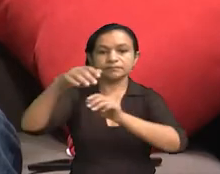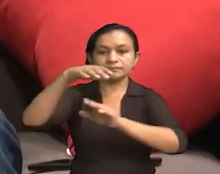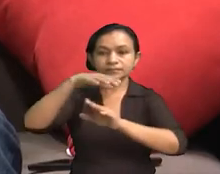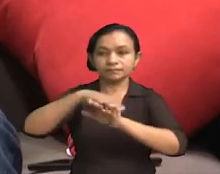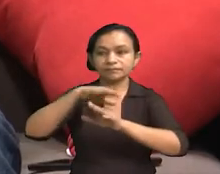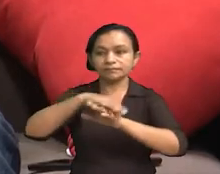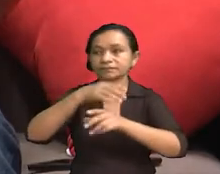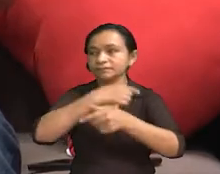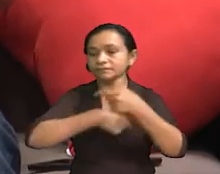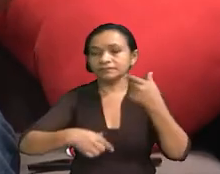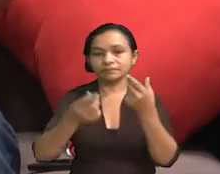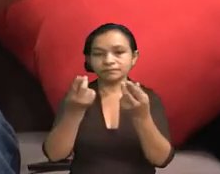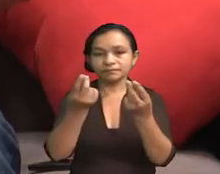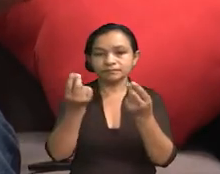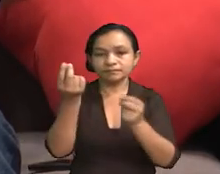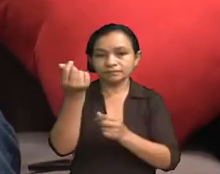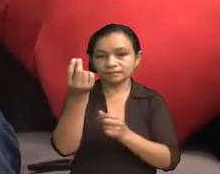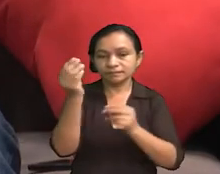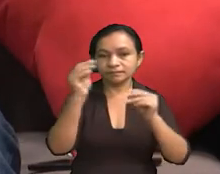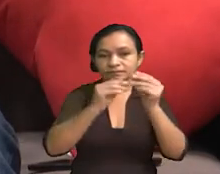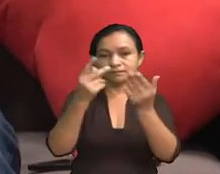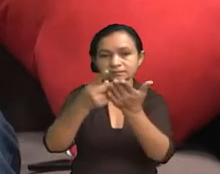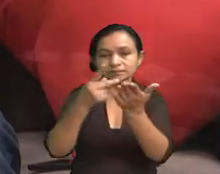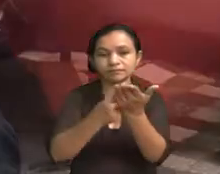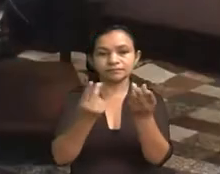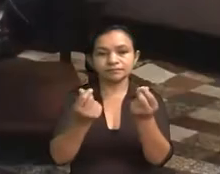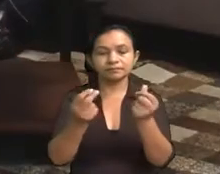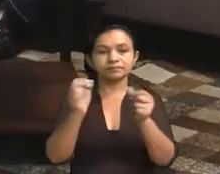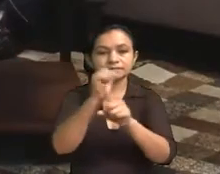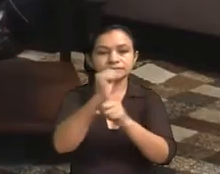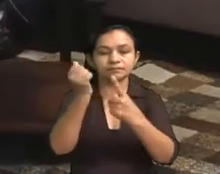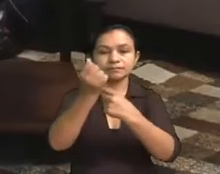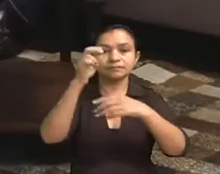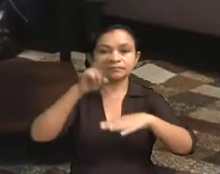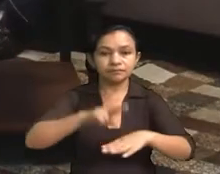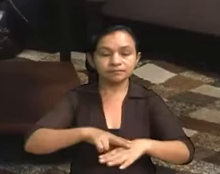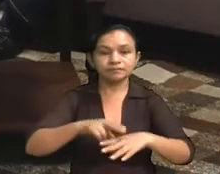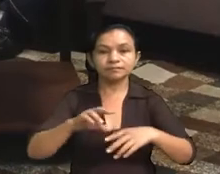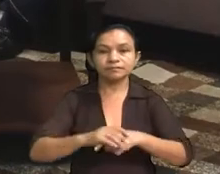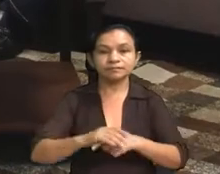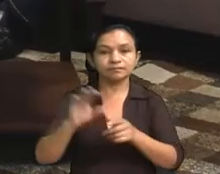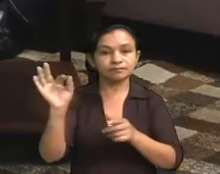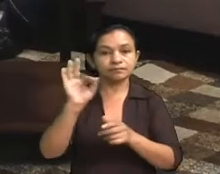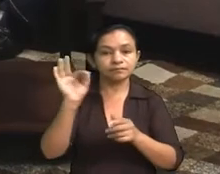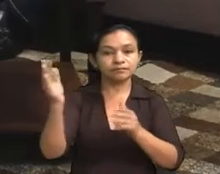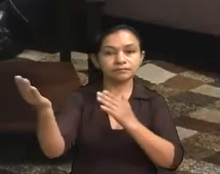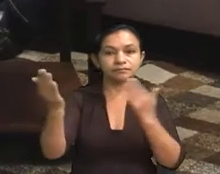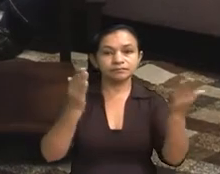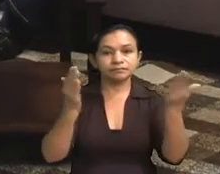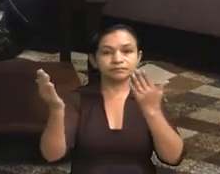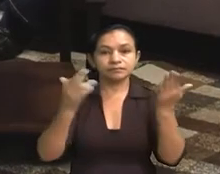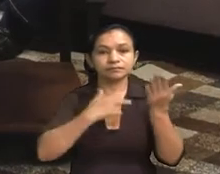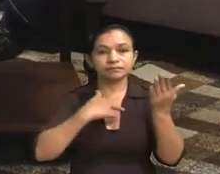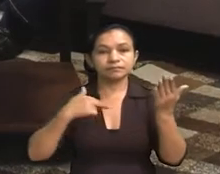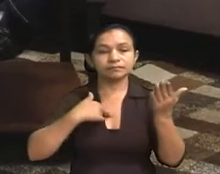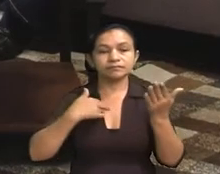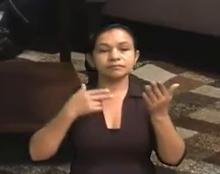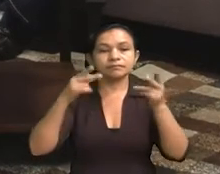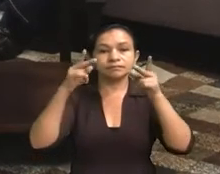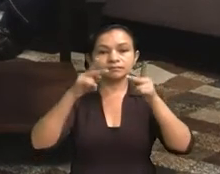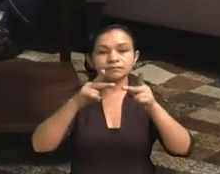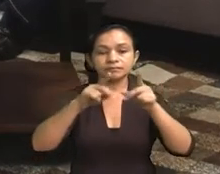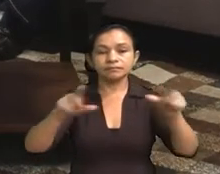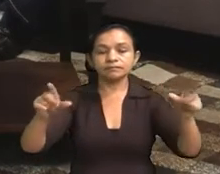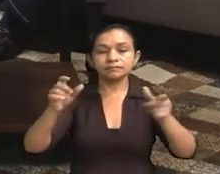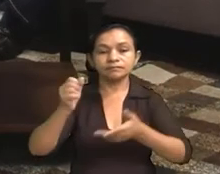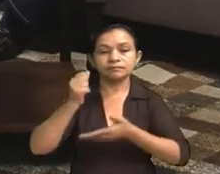Comisión de Producción, Economía y Presupuesto de la Asamblea Nacional. Diputado, pues a modo de comparación, ¿no?, plan de inversión pública